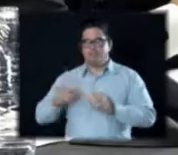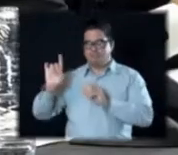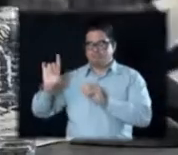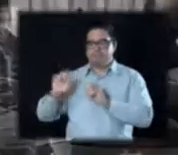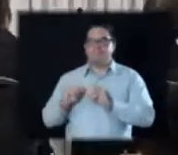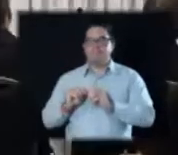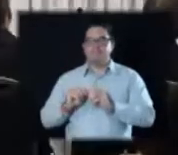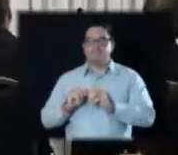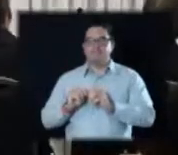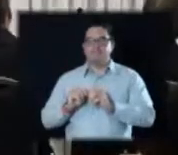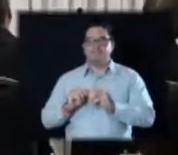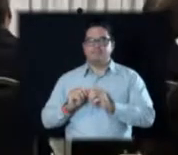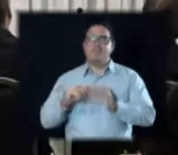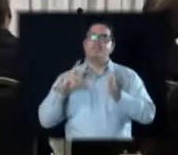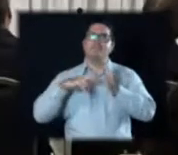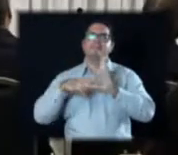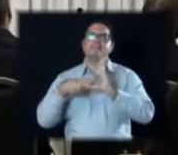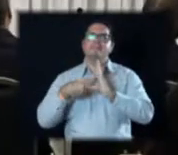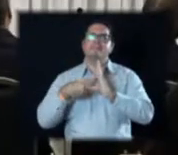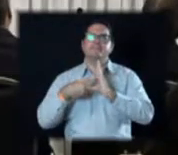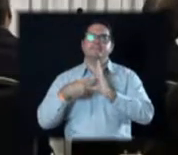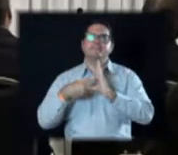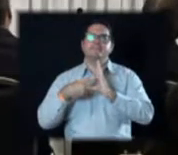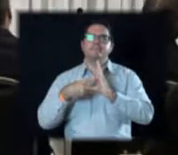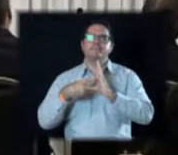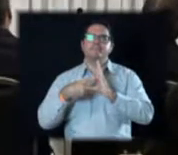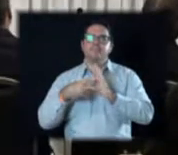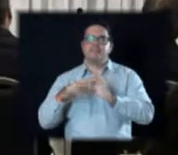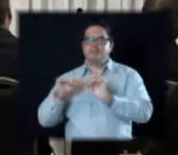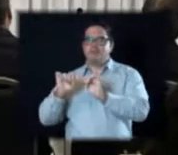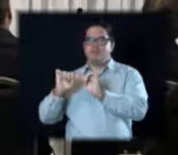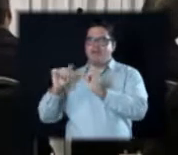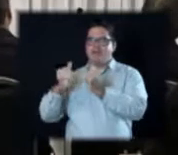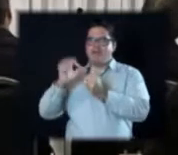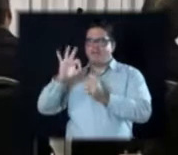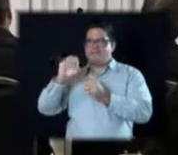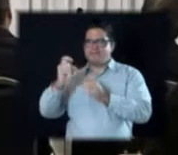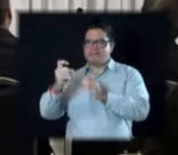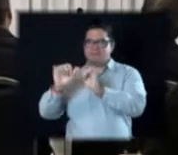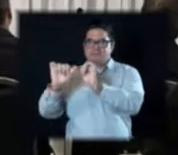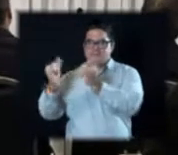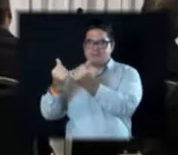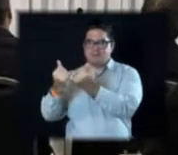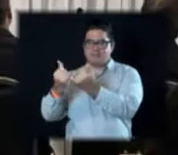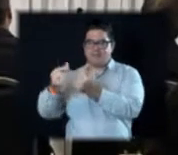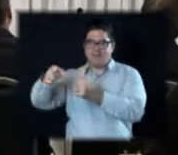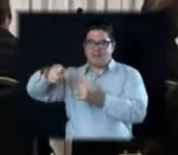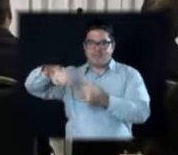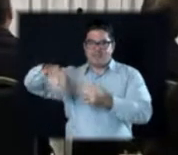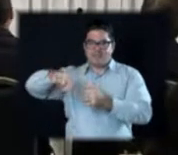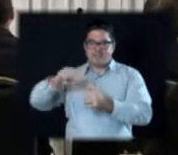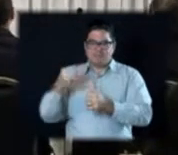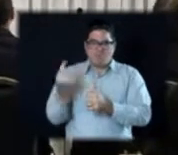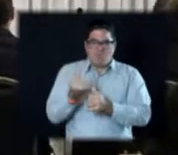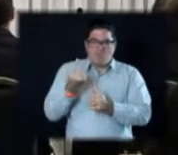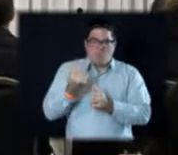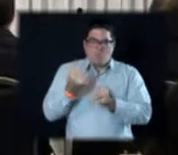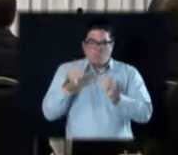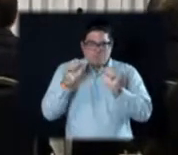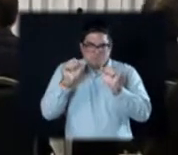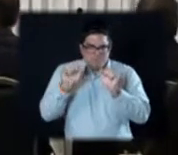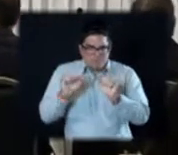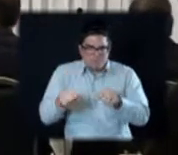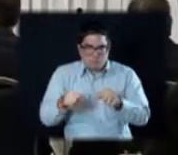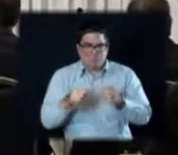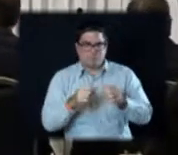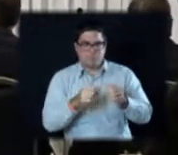Una pregunta de seguimiento rápida. ¿Eso quiere decir que AFAF va a ser la única entidad que va a ser capaz de abrir y cerrar cuentas? ¿Nos puede decir un poco